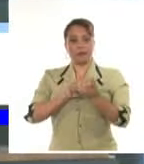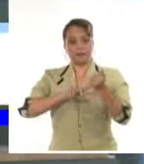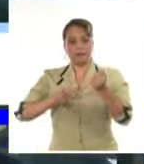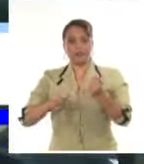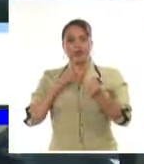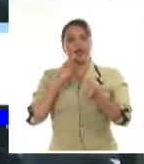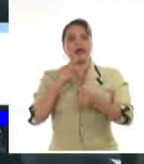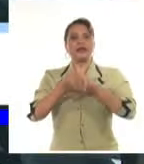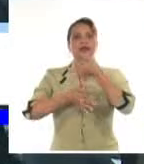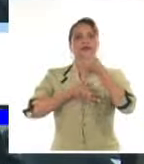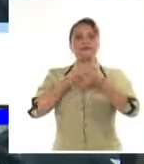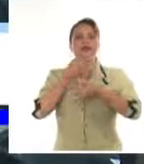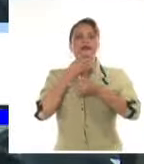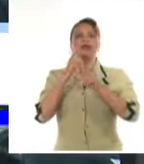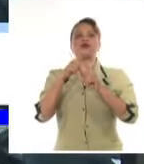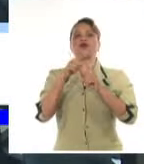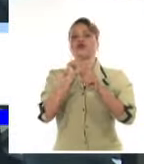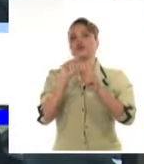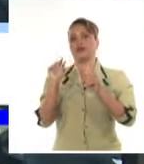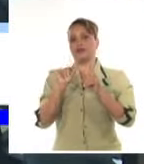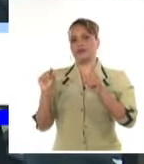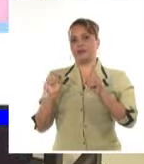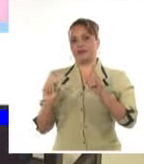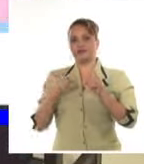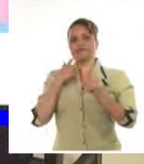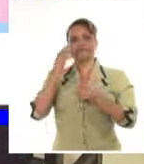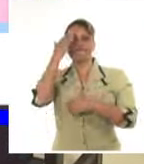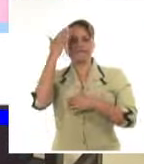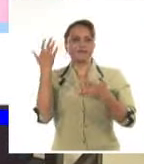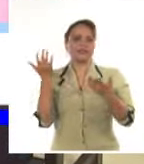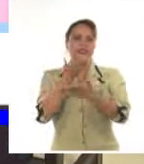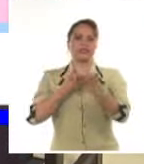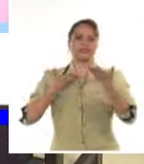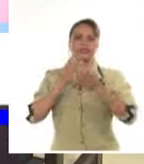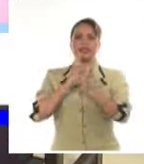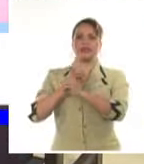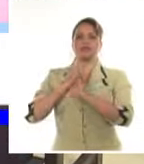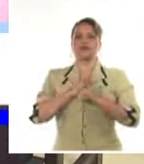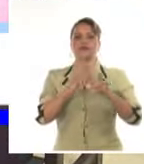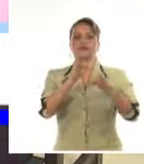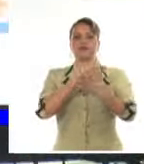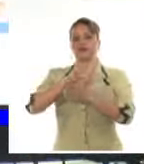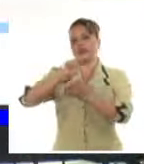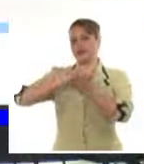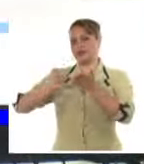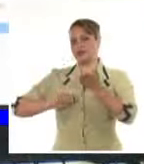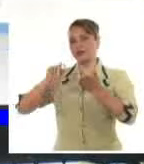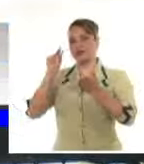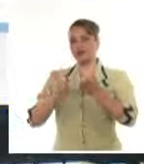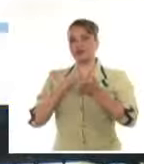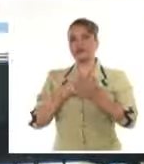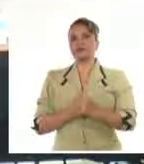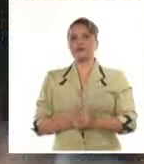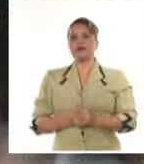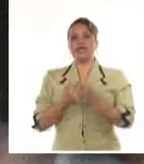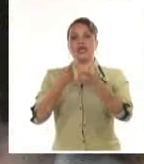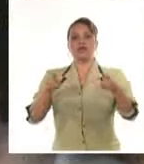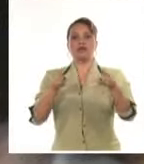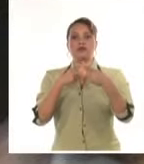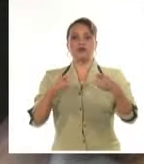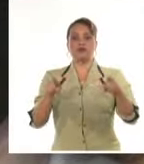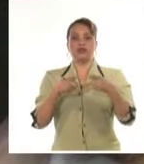los textos gracias al intercambio que genera el Encuentro de Escritores. Durante la apertura, el concierto homenaje